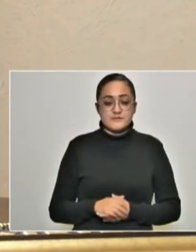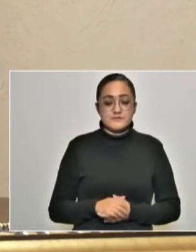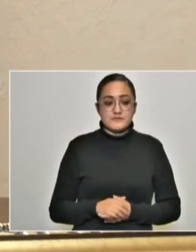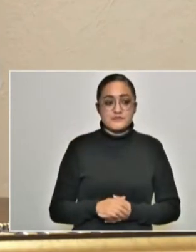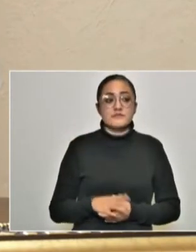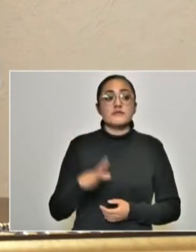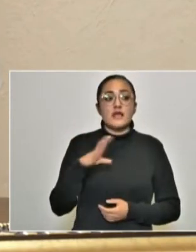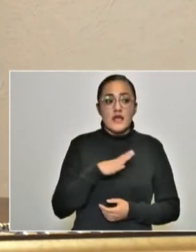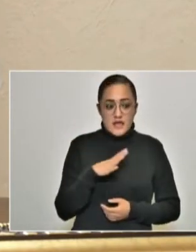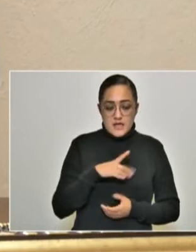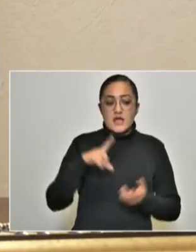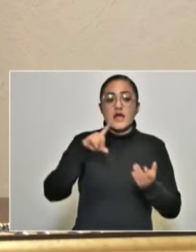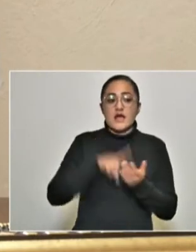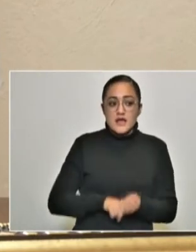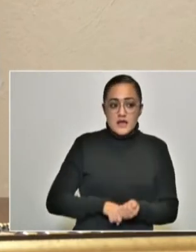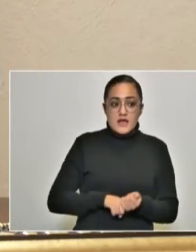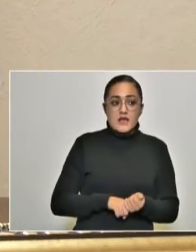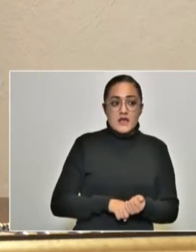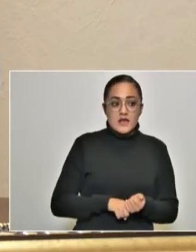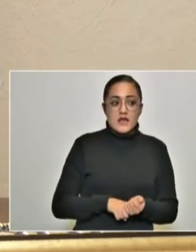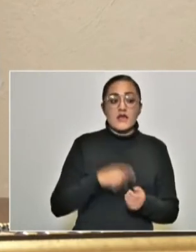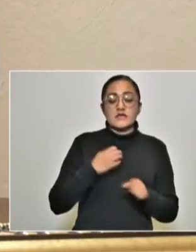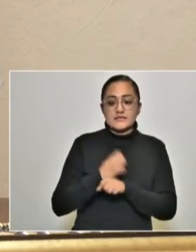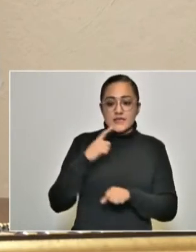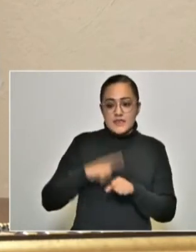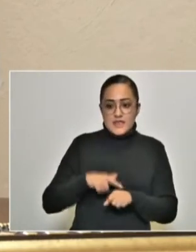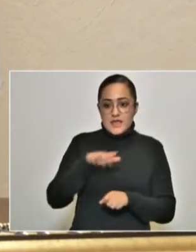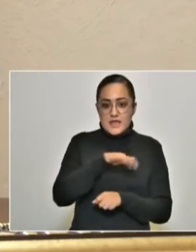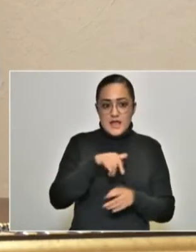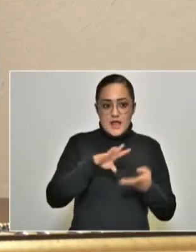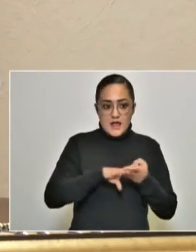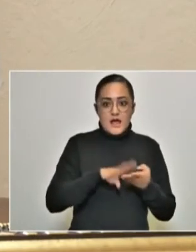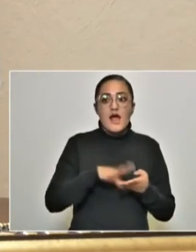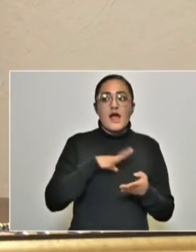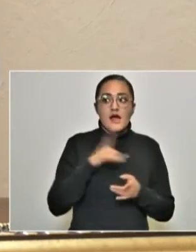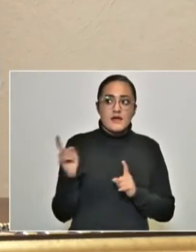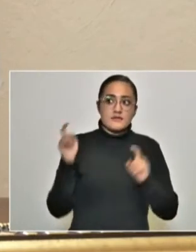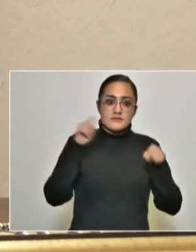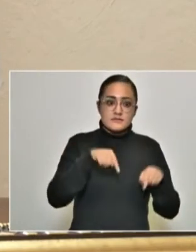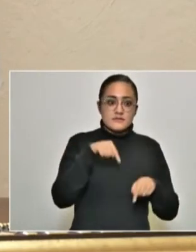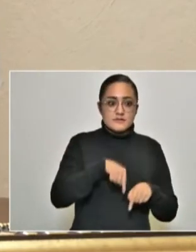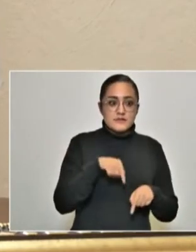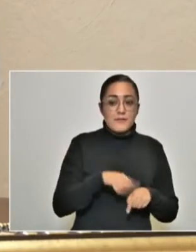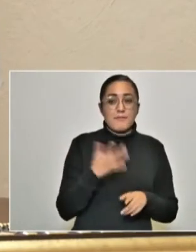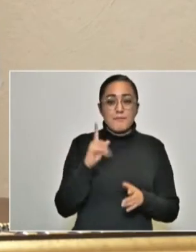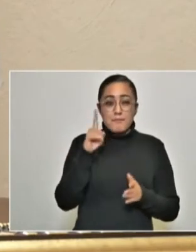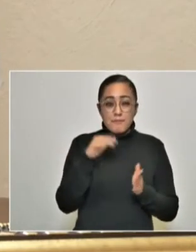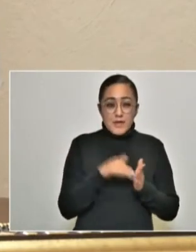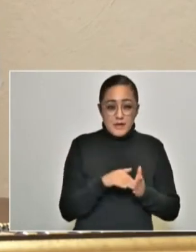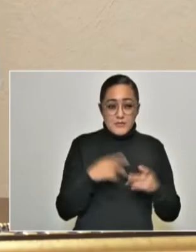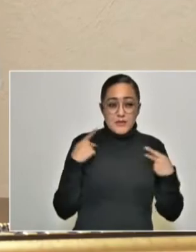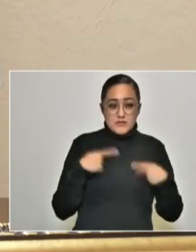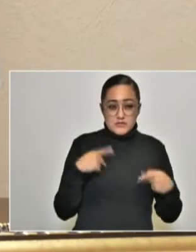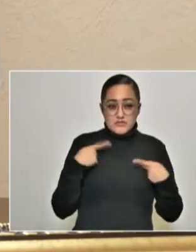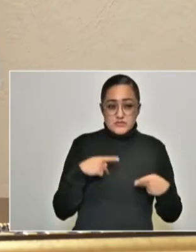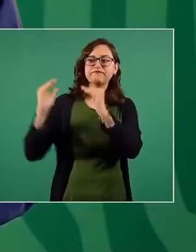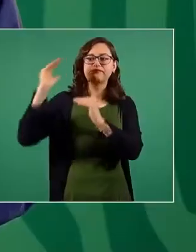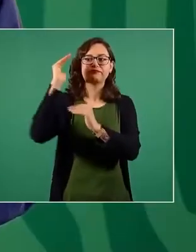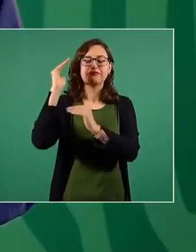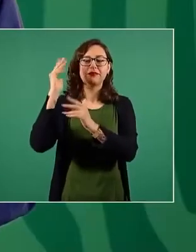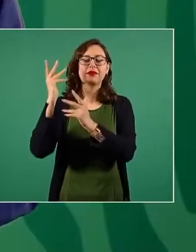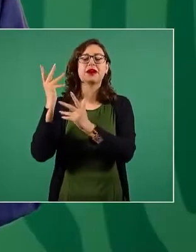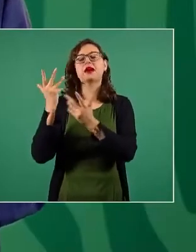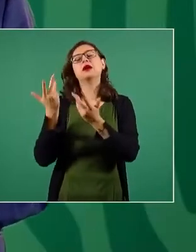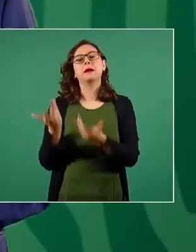delincuentes federales en reclusorios estatales alrededor de mí el presidente de la república andrés manuel